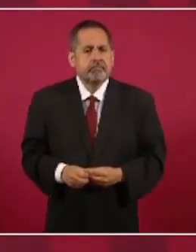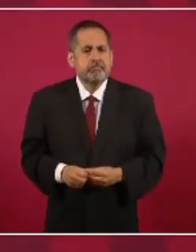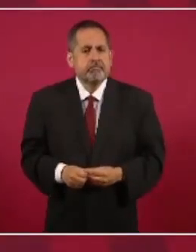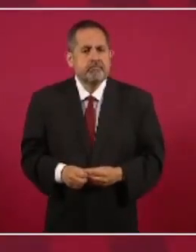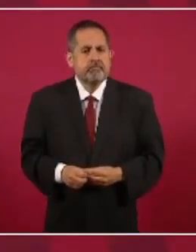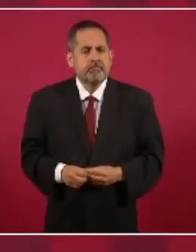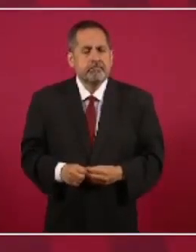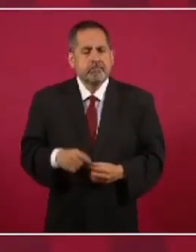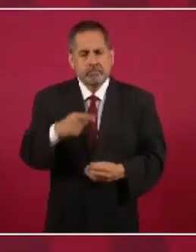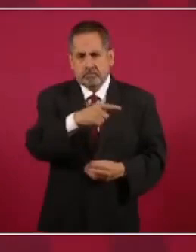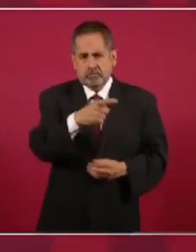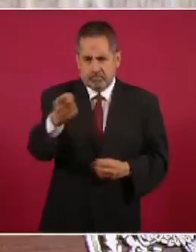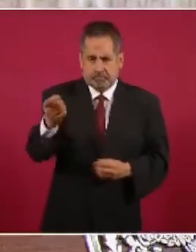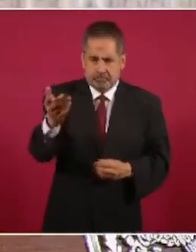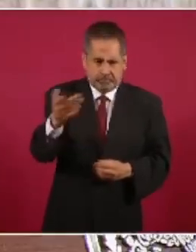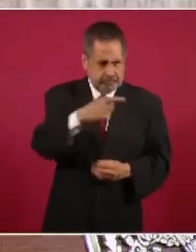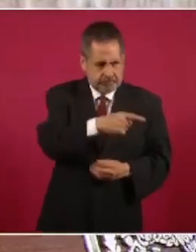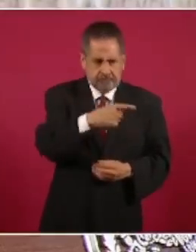que tú le pidas